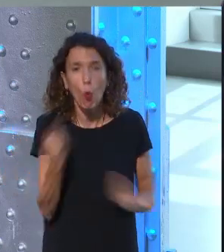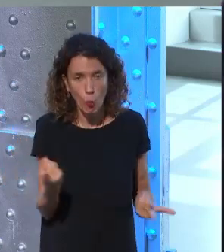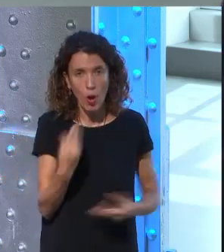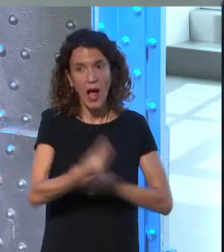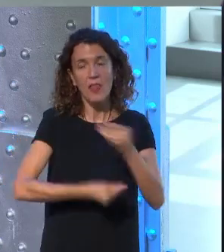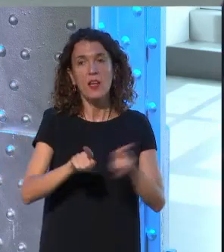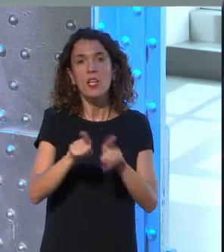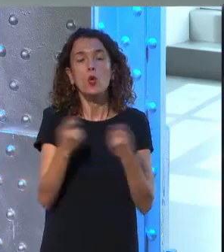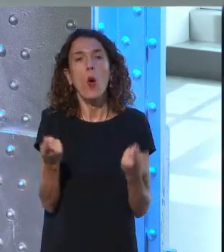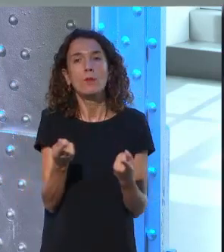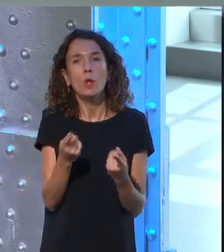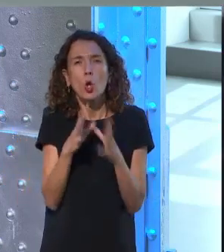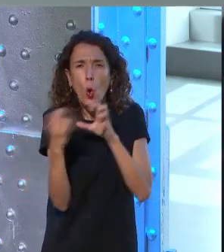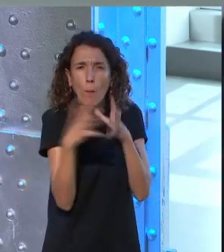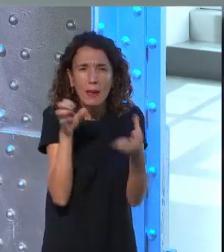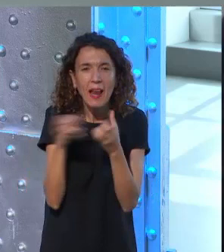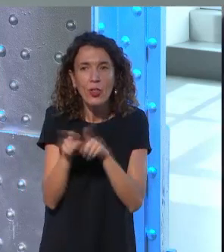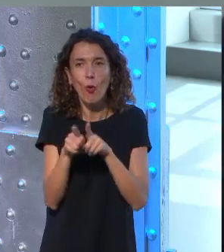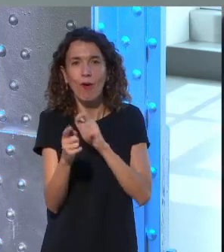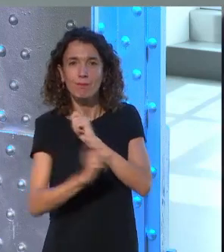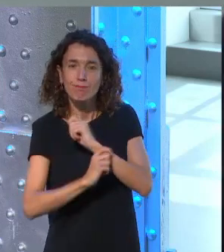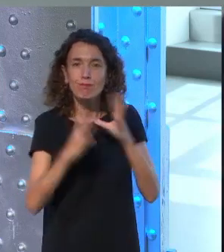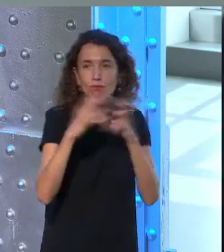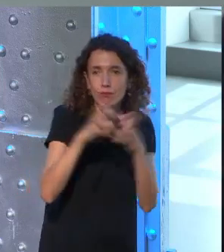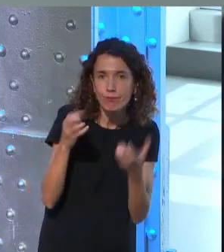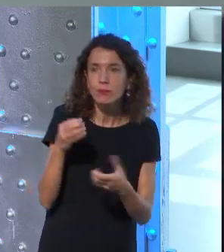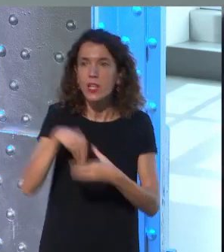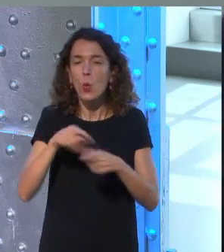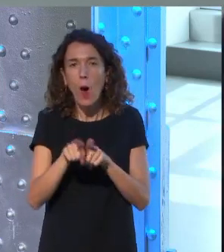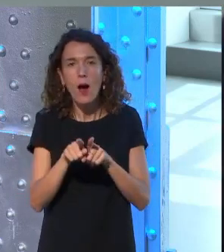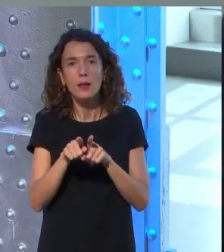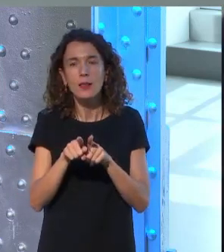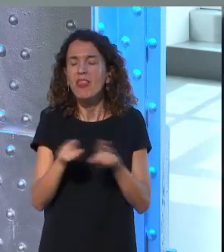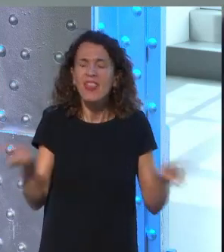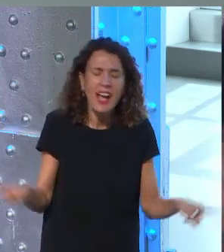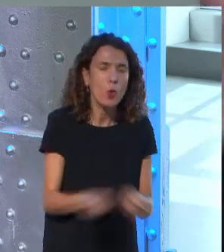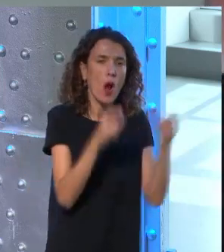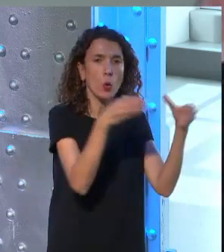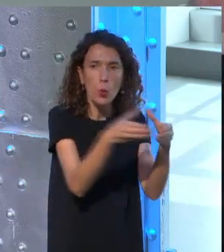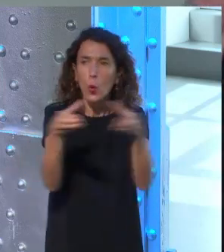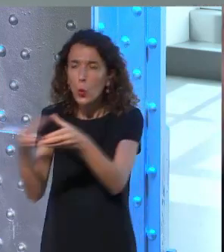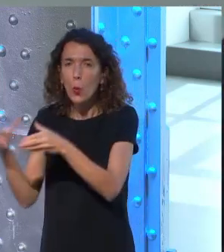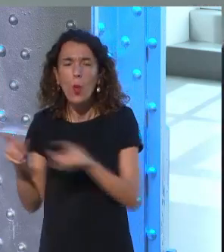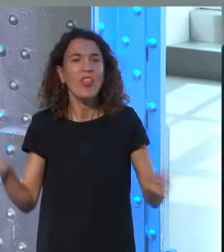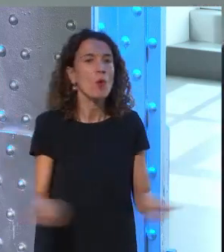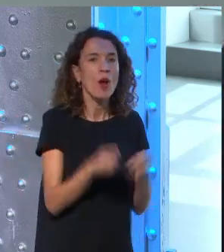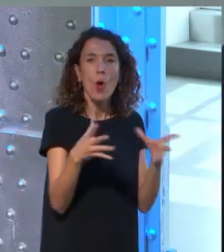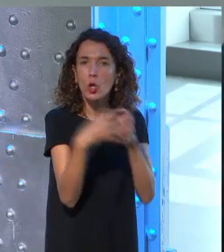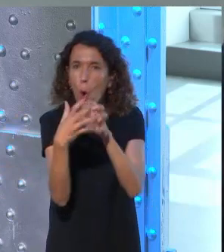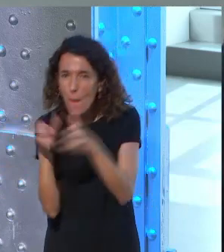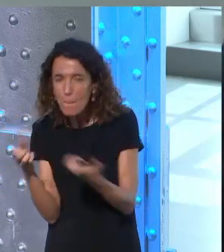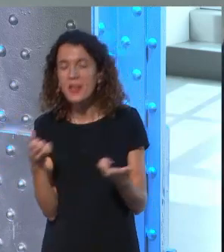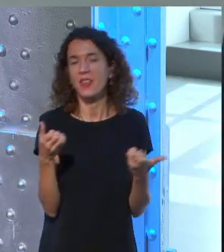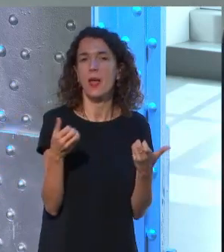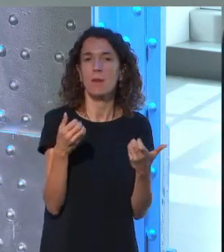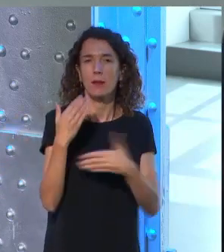una conspiración de cómplices, estemos en la trinchera en la que estemos por el cambio. Los